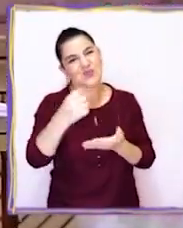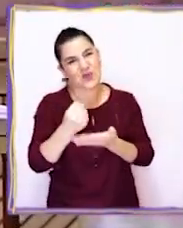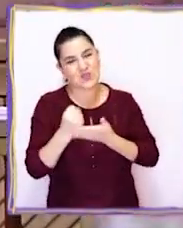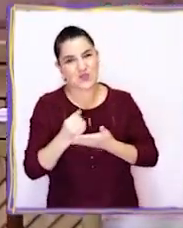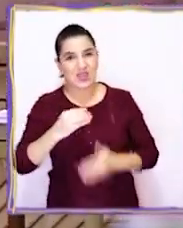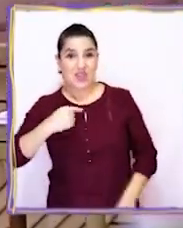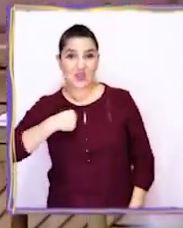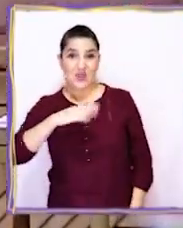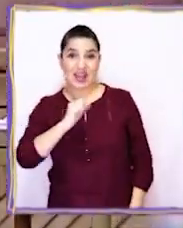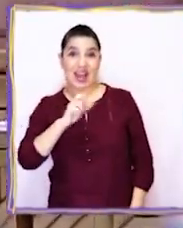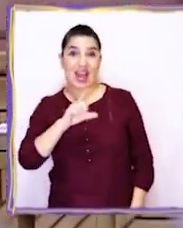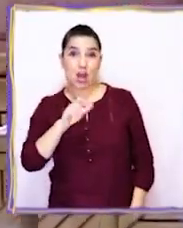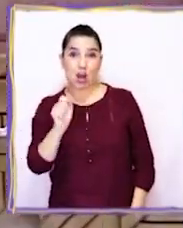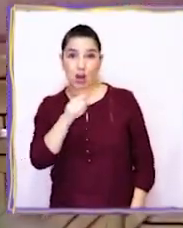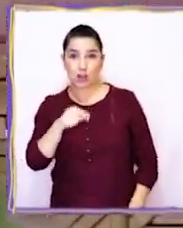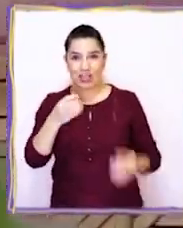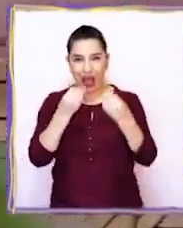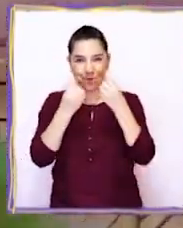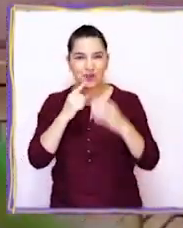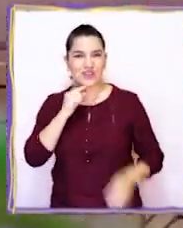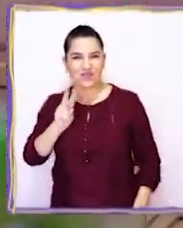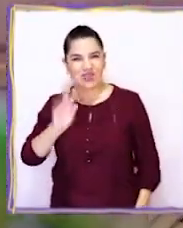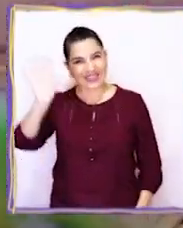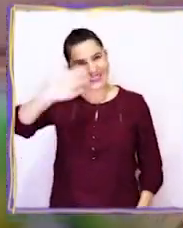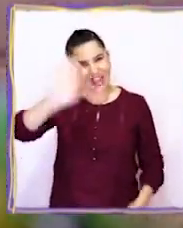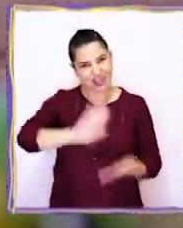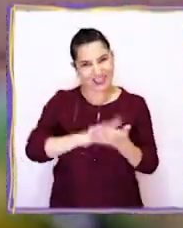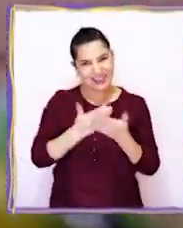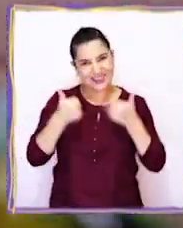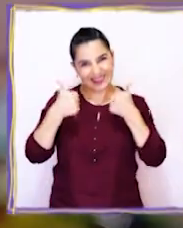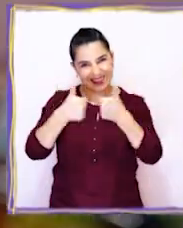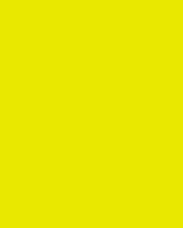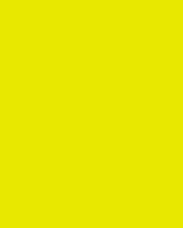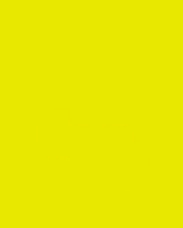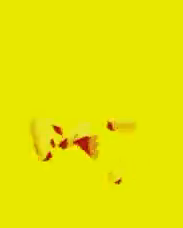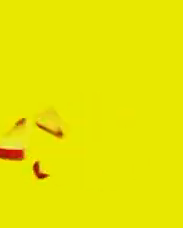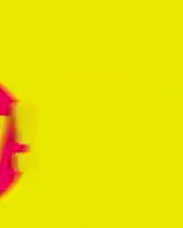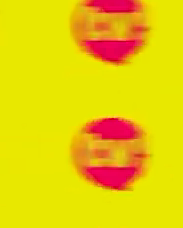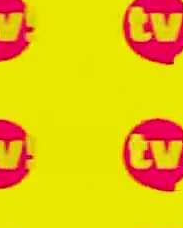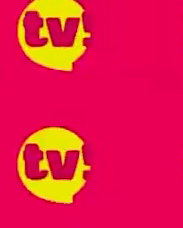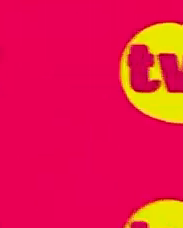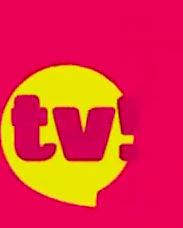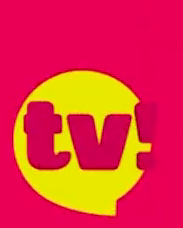gracias por su ayuda. Soy Carlos y esto fue Aprendo TV. Chao, que estén muy bien.